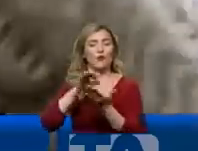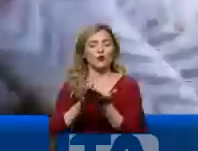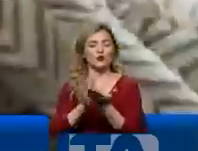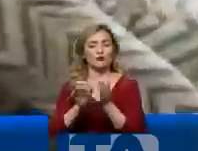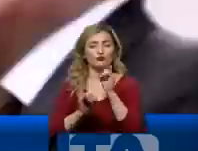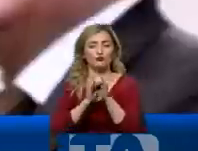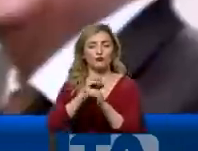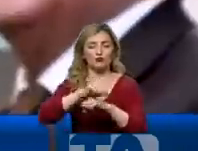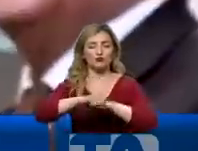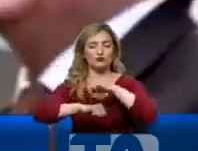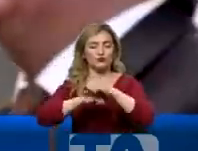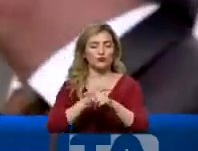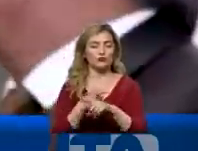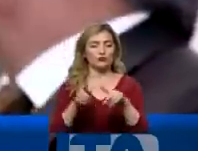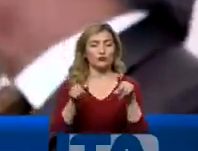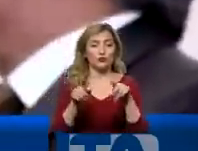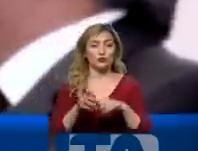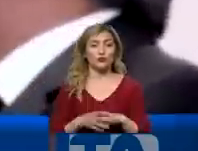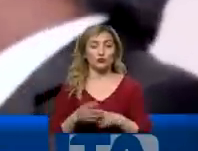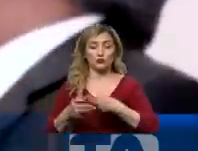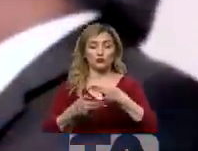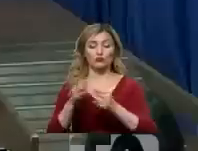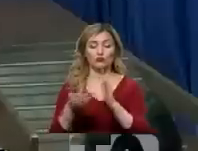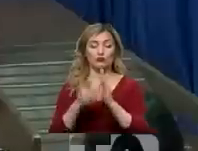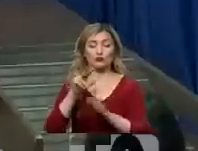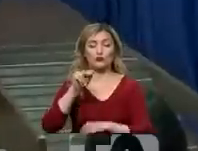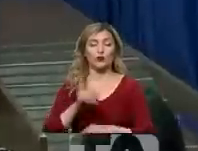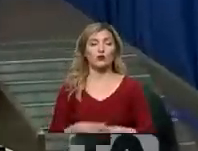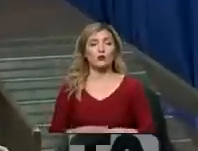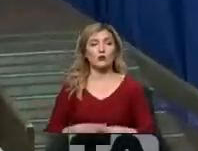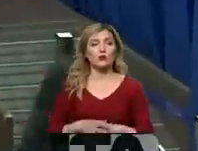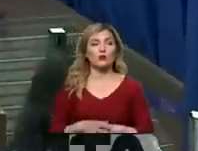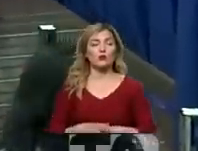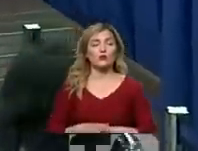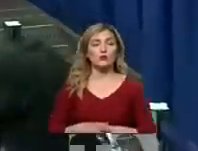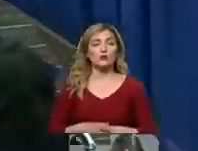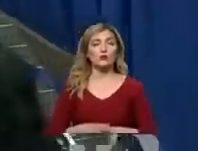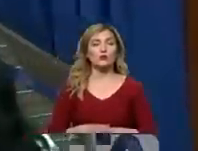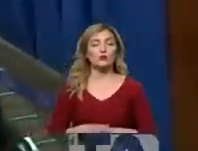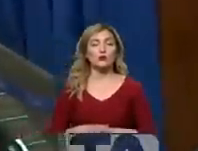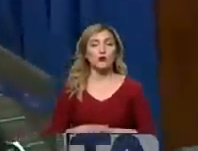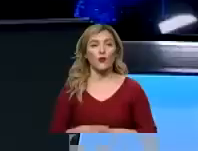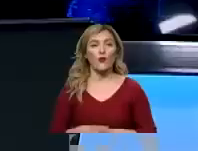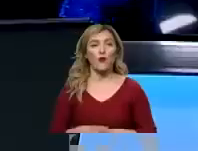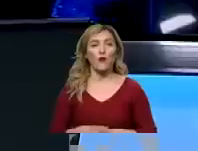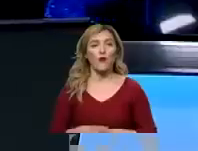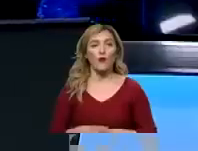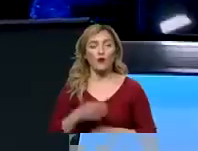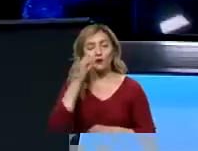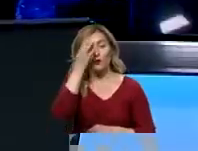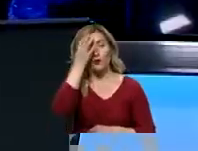estructura diferente, pero no una renegociación. En Quito, Belén Merizalde, 24 horas.